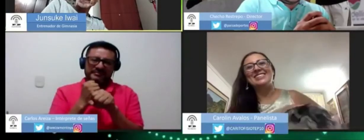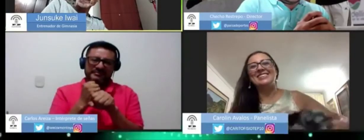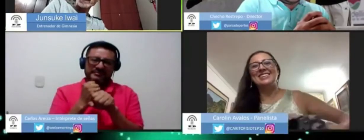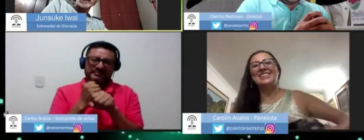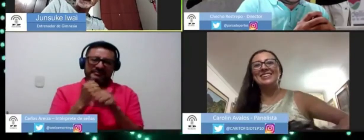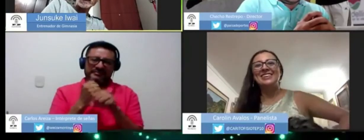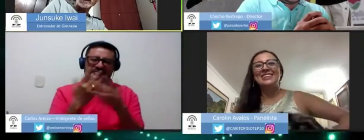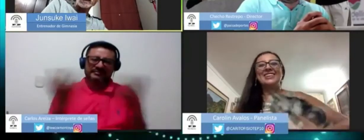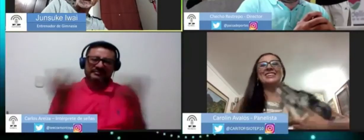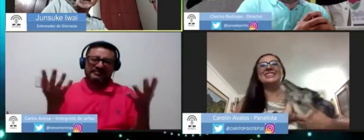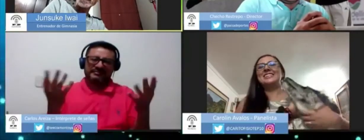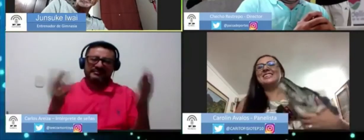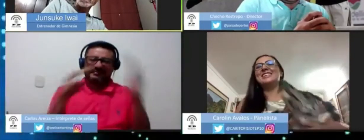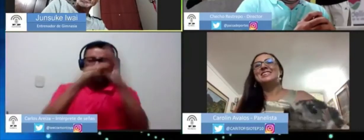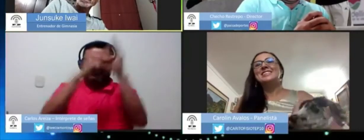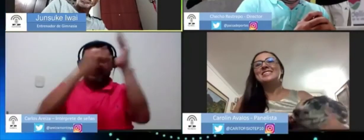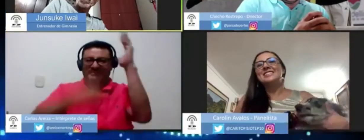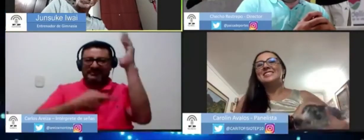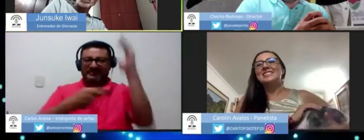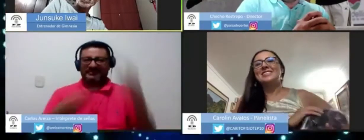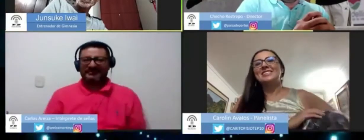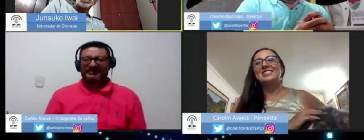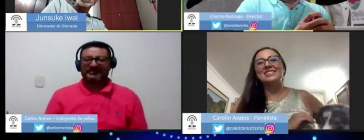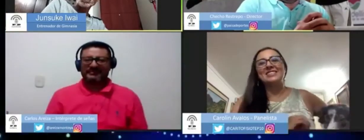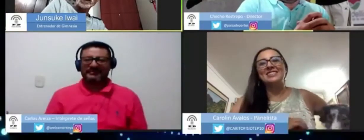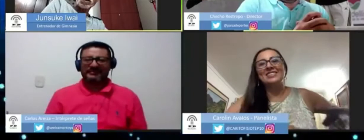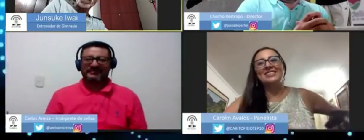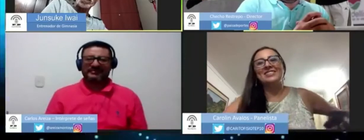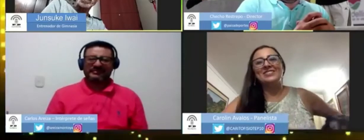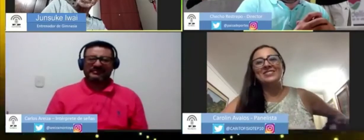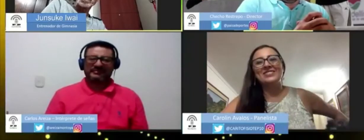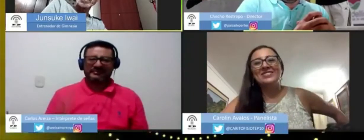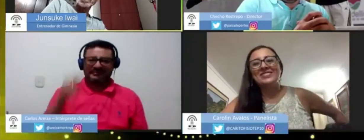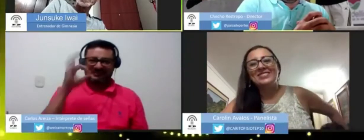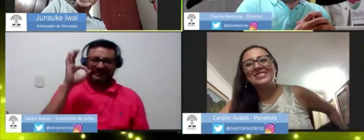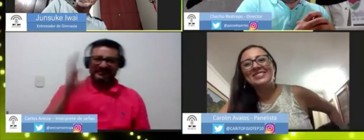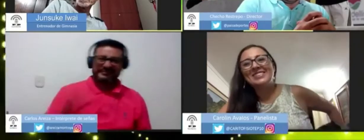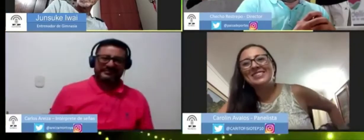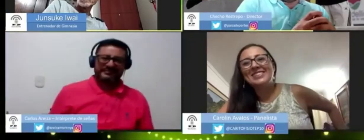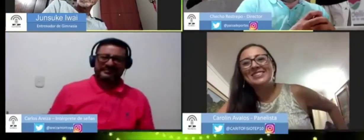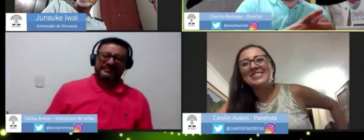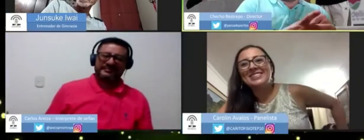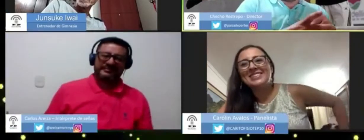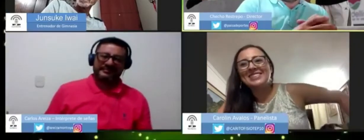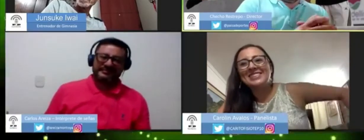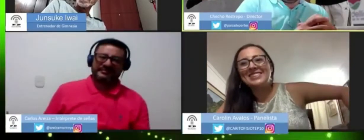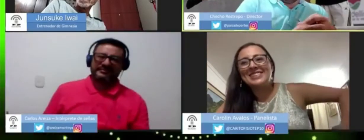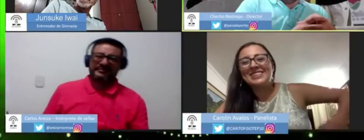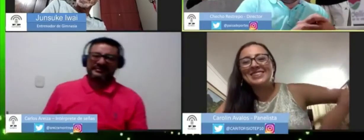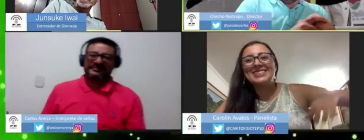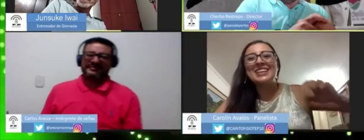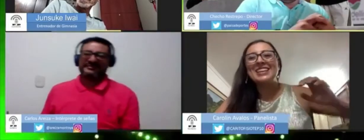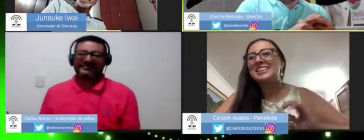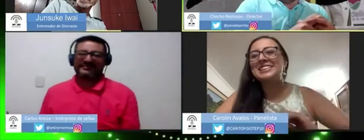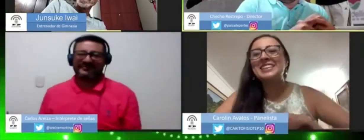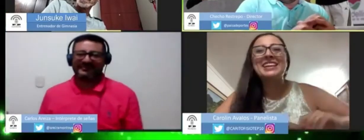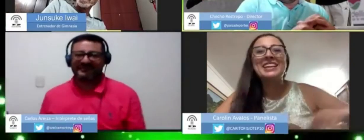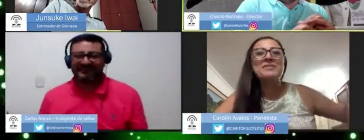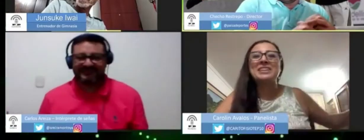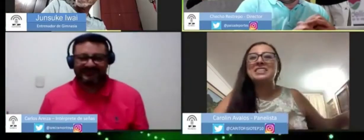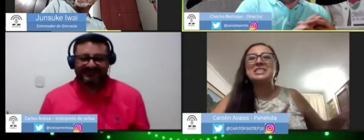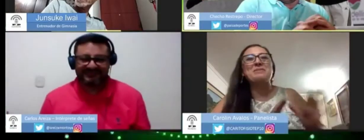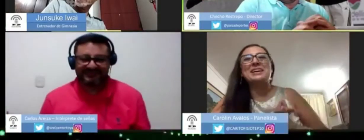parte técnica, ¿eh? Tenemos, pero son buenos. Ese gimnasta que está al lado, Caroline, ¿quién es? Sí, es que